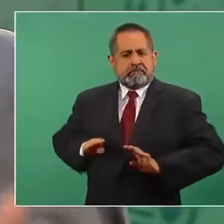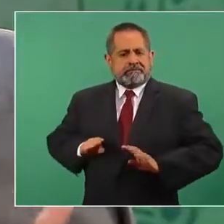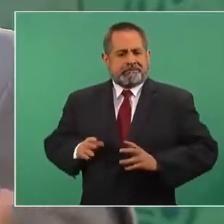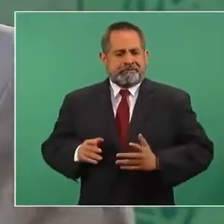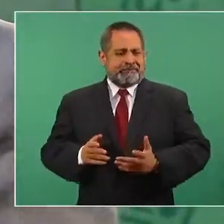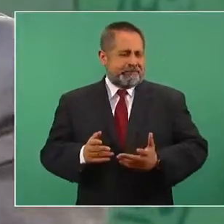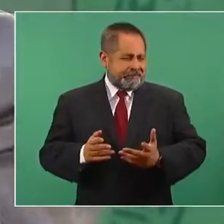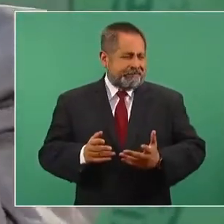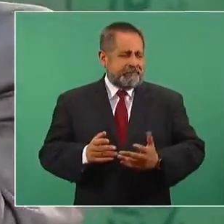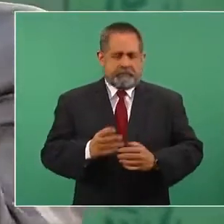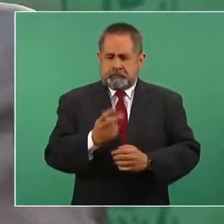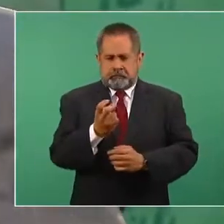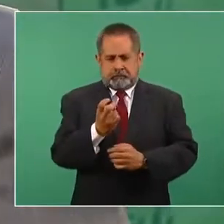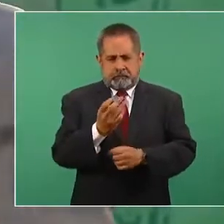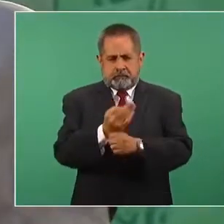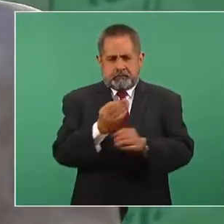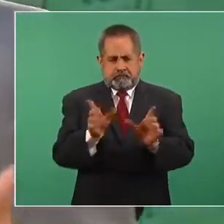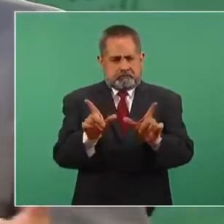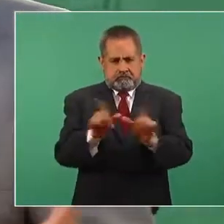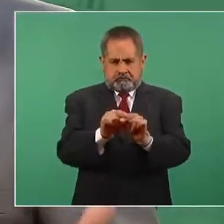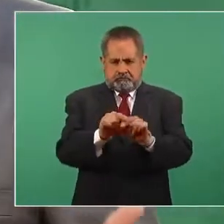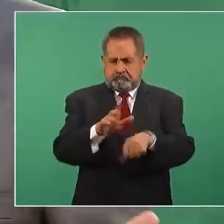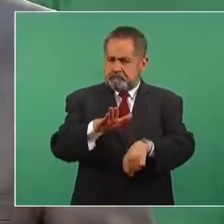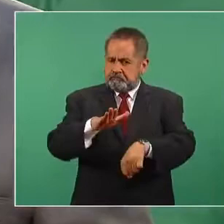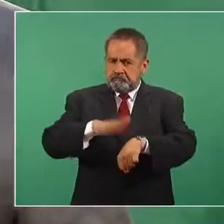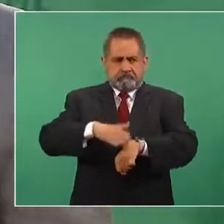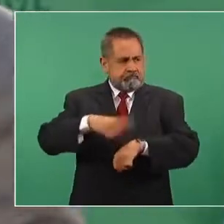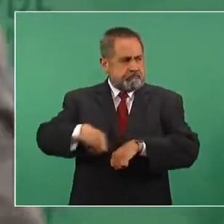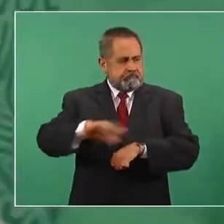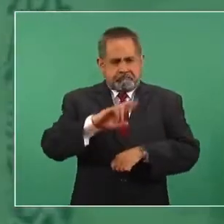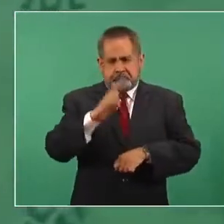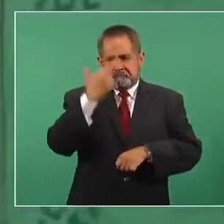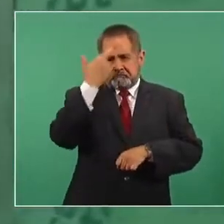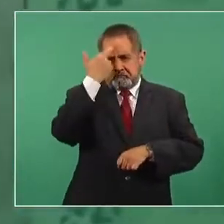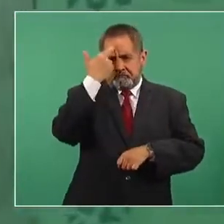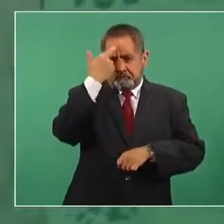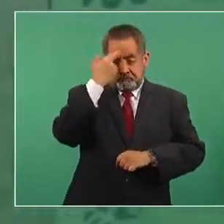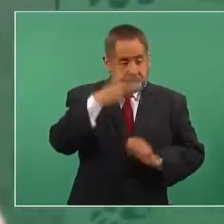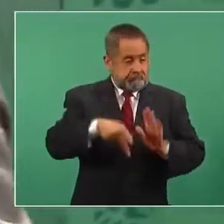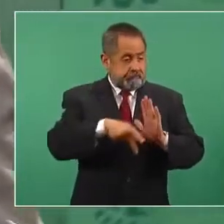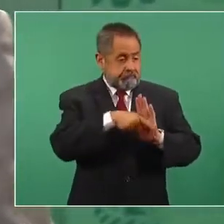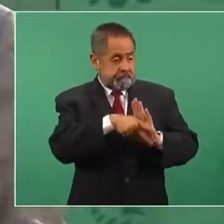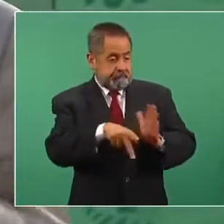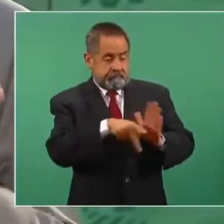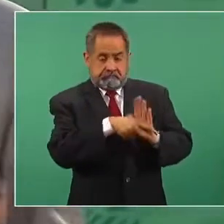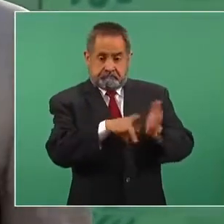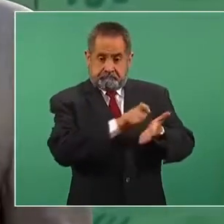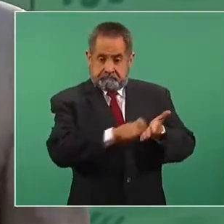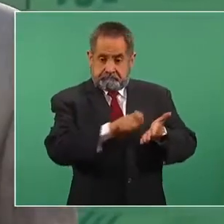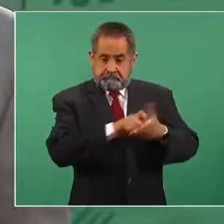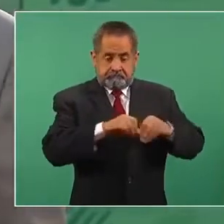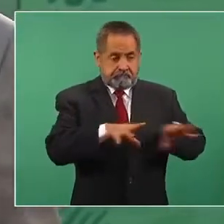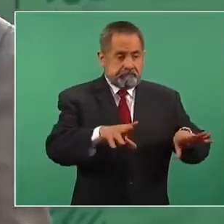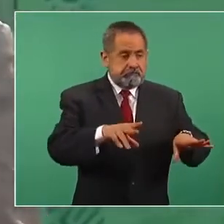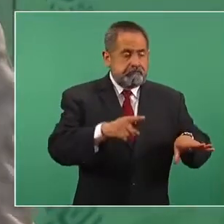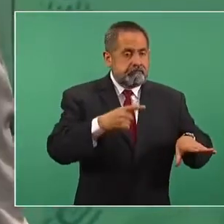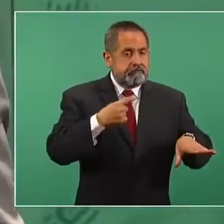Entonces, es nada más que se acuerden de que cuando se ejerce el periodismo se tiene que